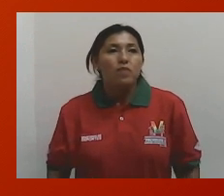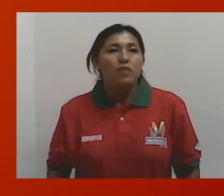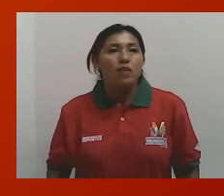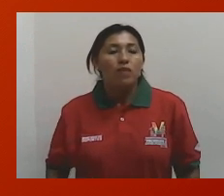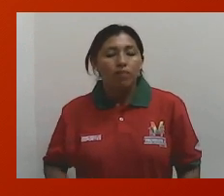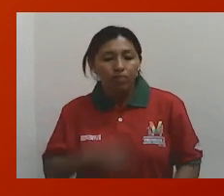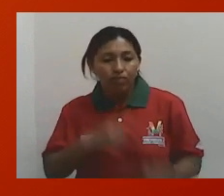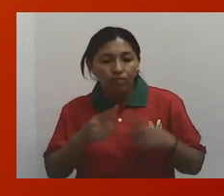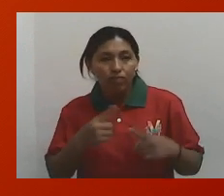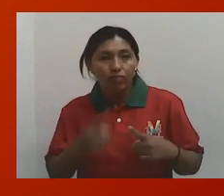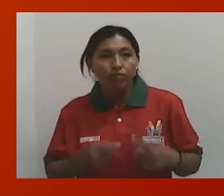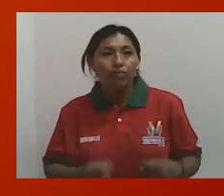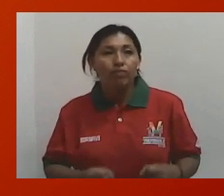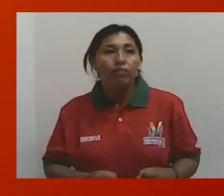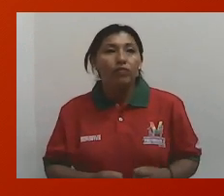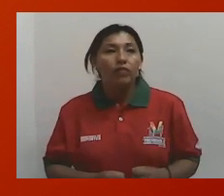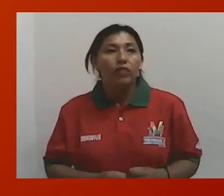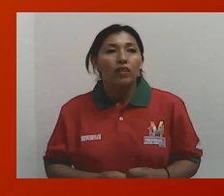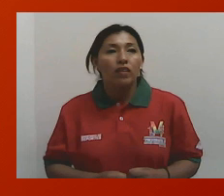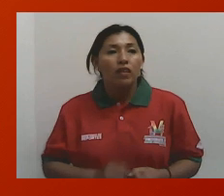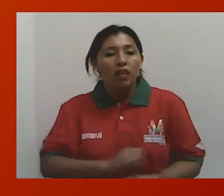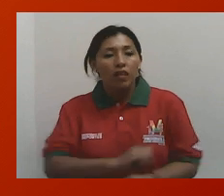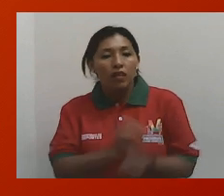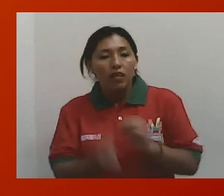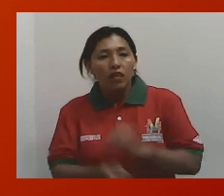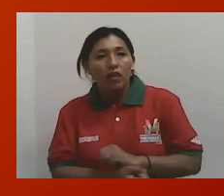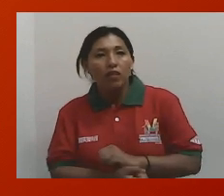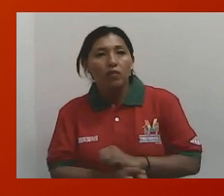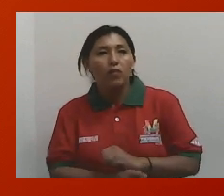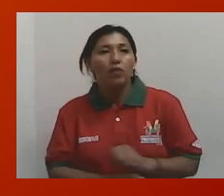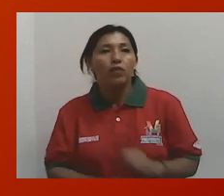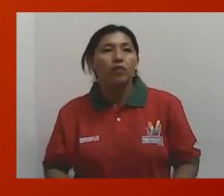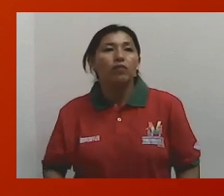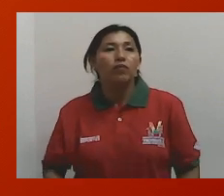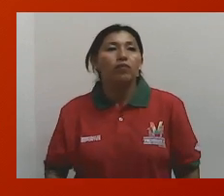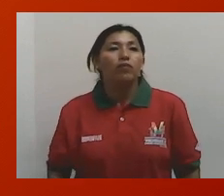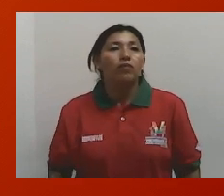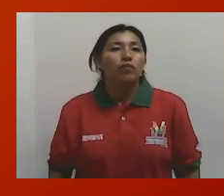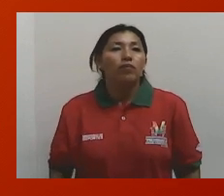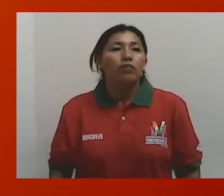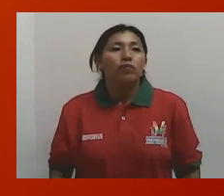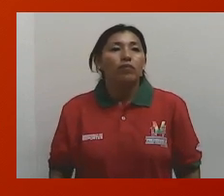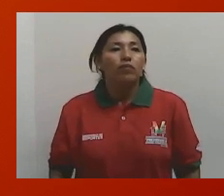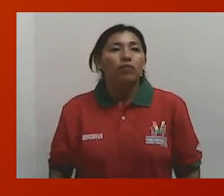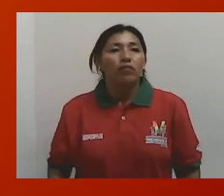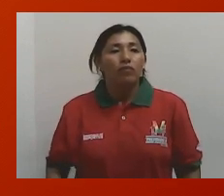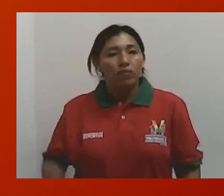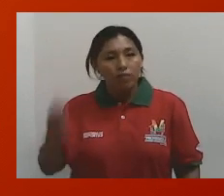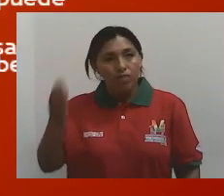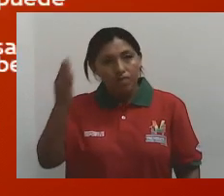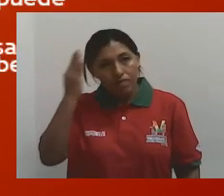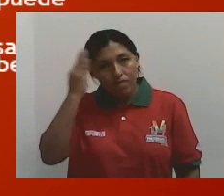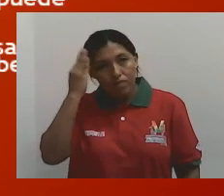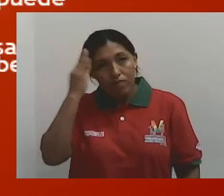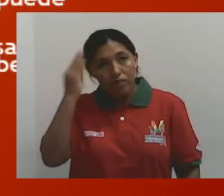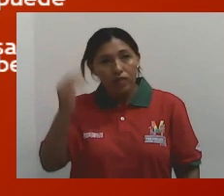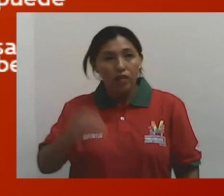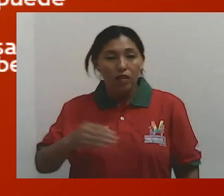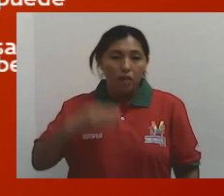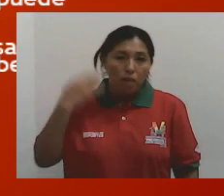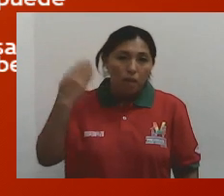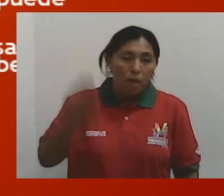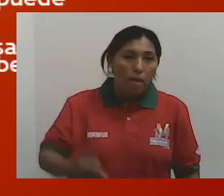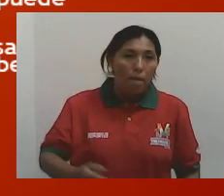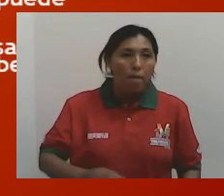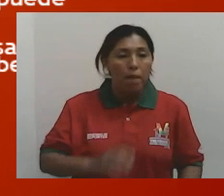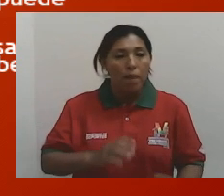mencionar, son de las sustituciones, un aspecto muy importante. Sabemos muy bien que anteriormente el minibásquet